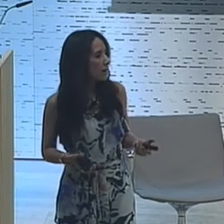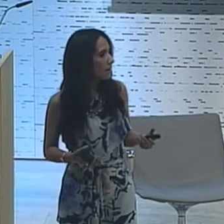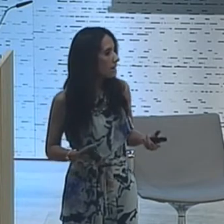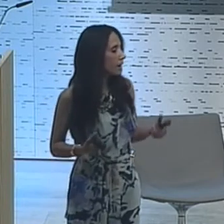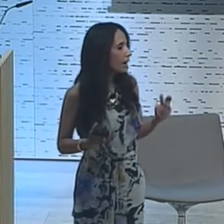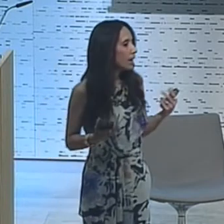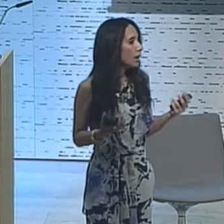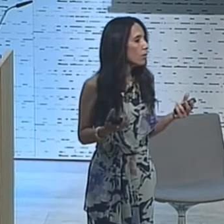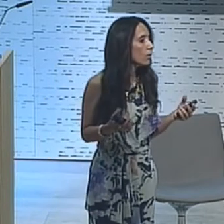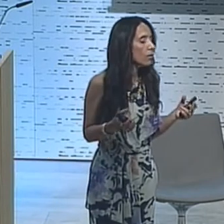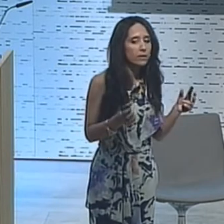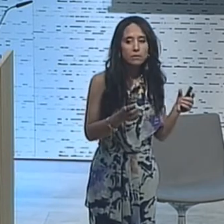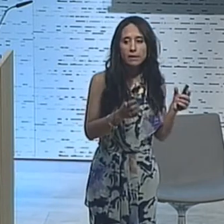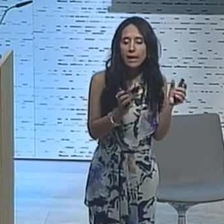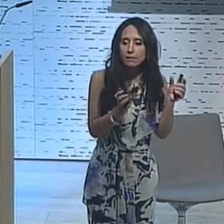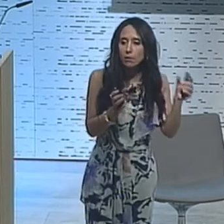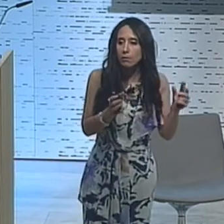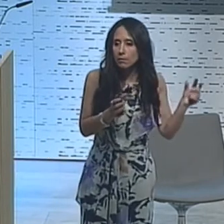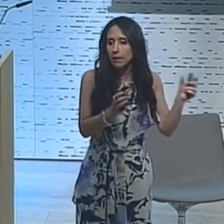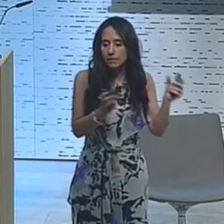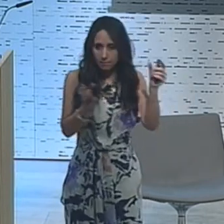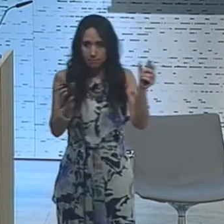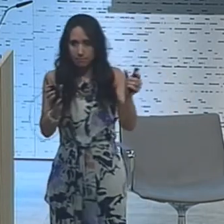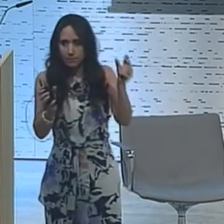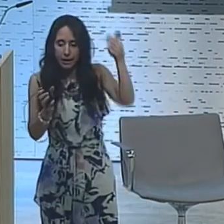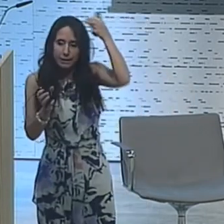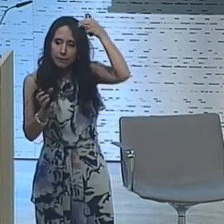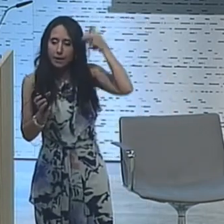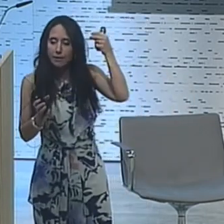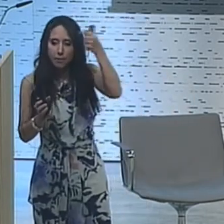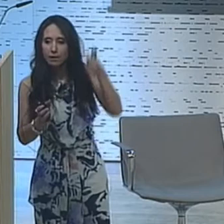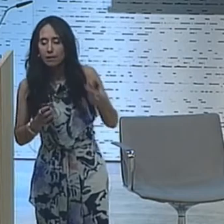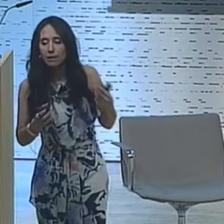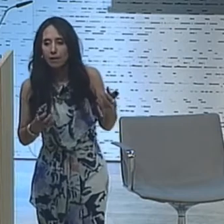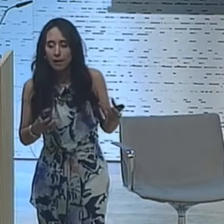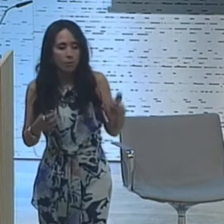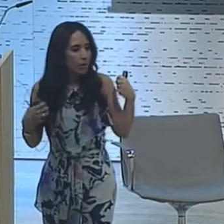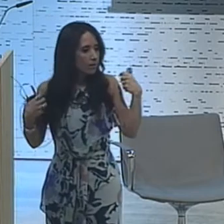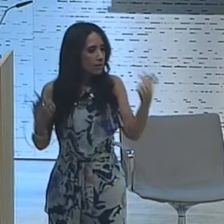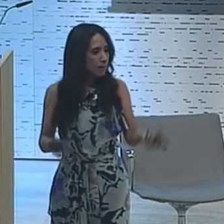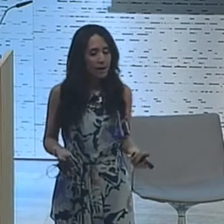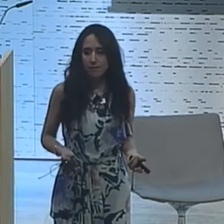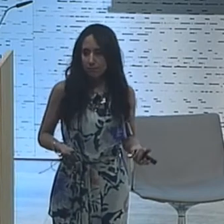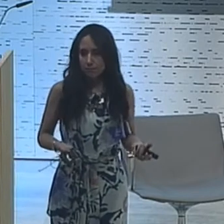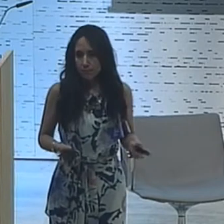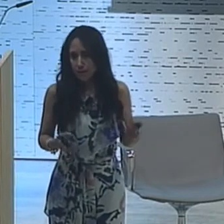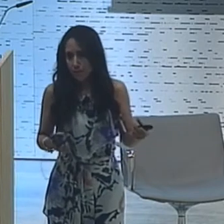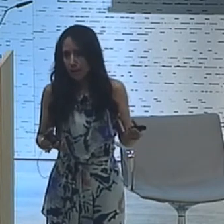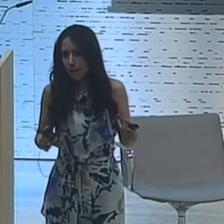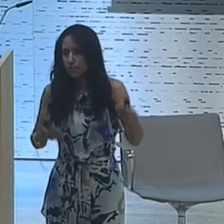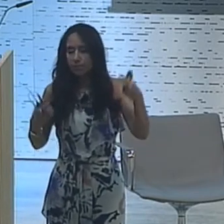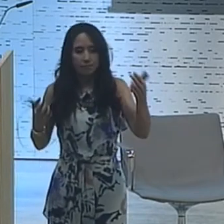lo que sucede es que nuestras neuronas de diferentes partes del cerebro disparan